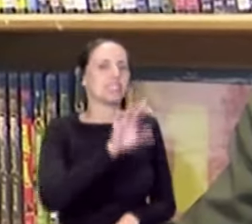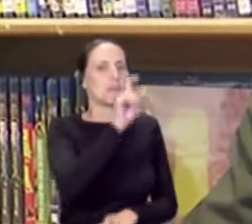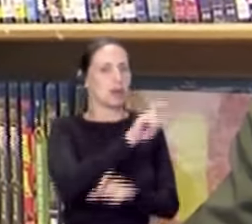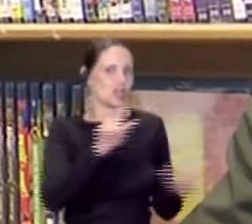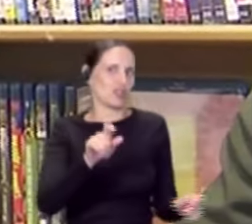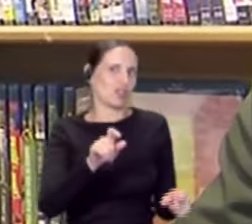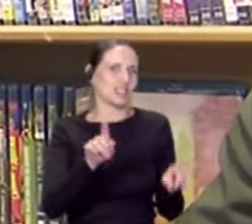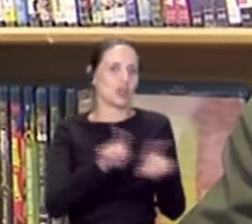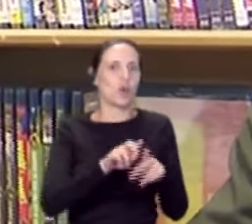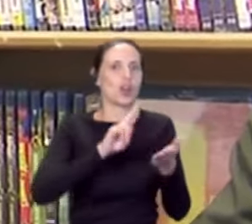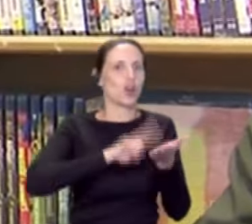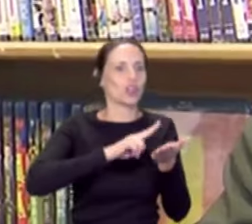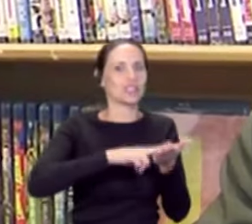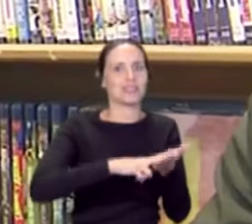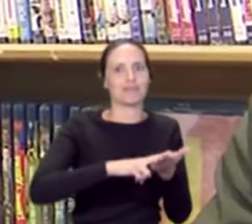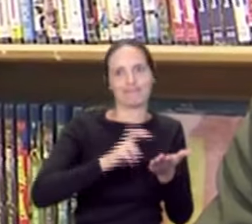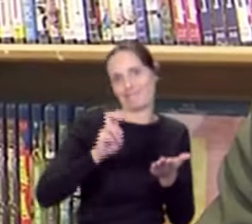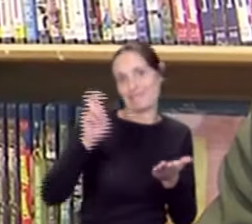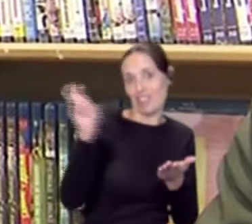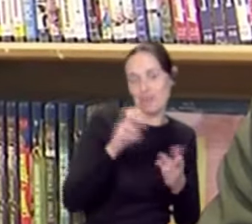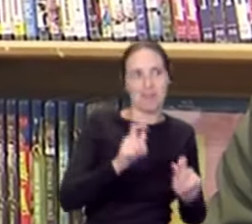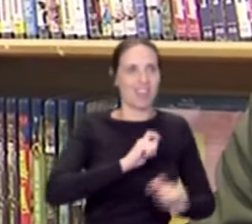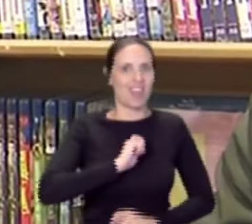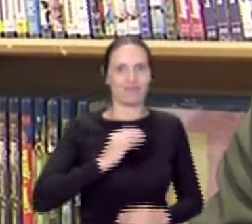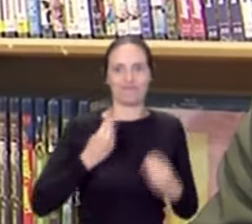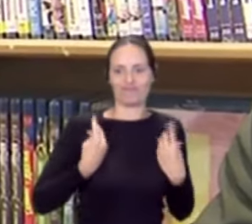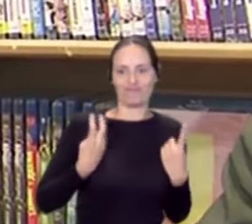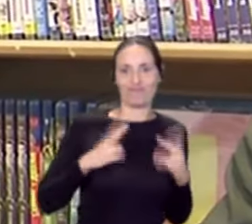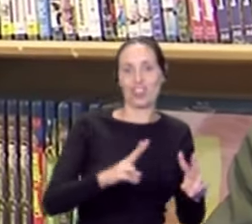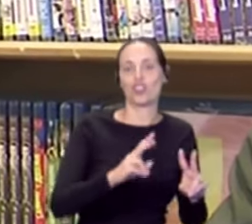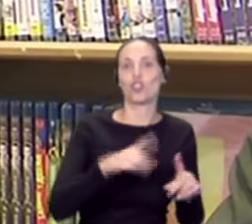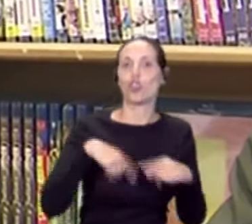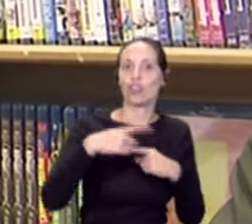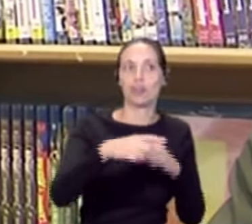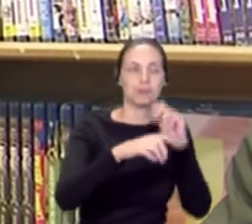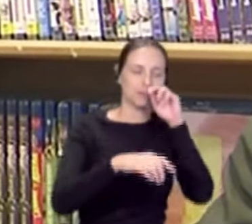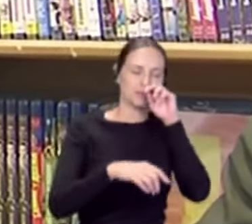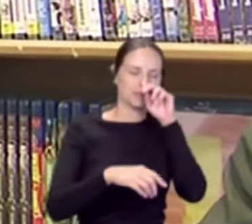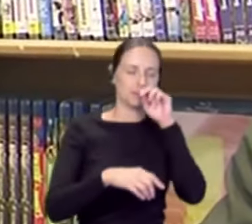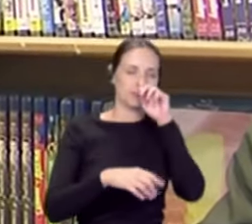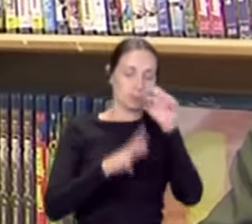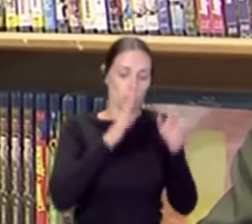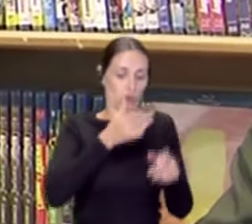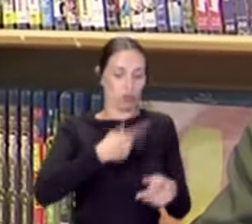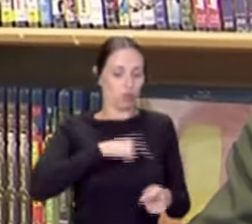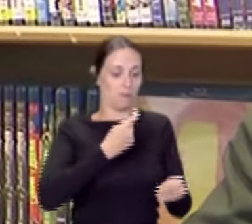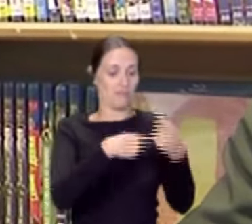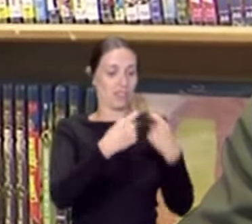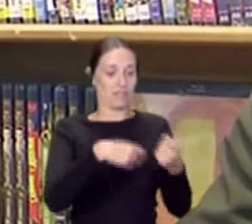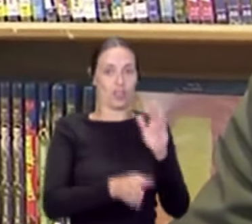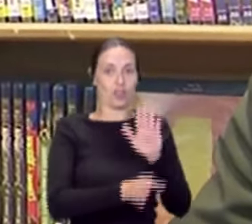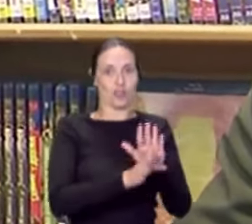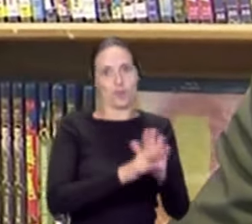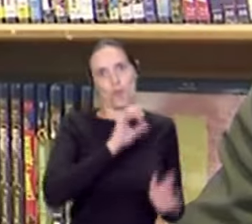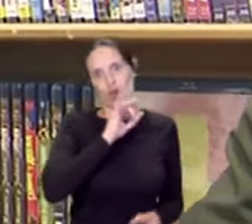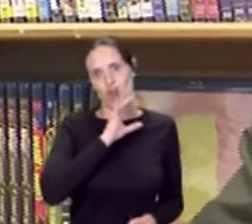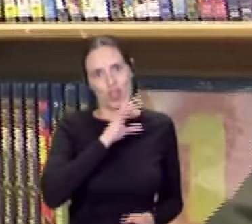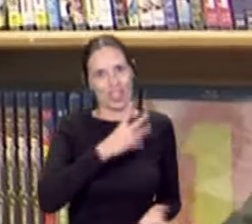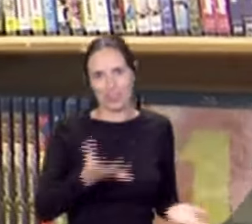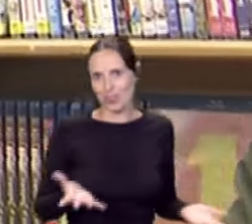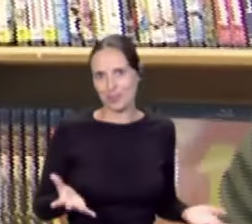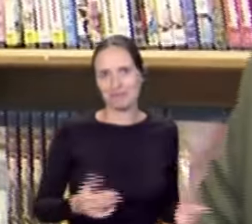aquí con vida, ¿no? El día a día, dando servicio, y muy contentos de poder hacerlo. Uh-huh. Y